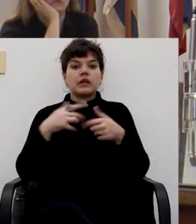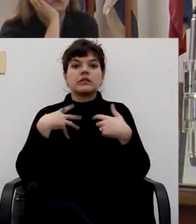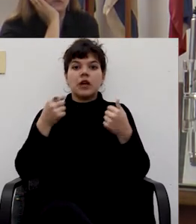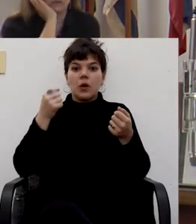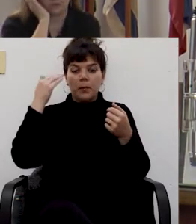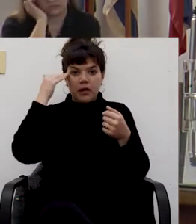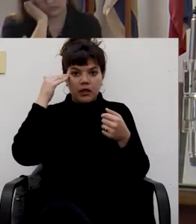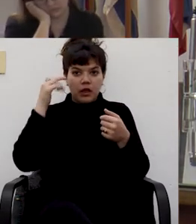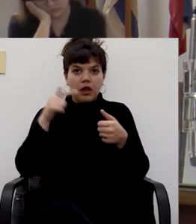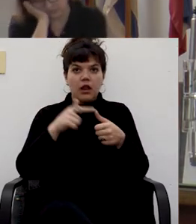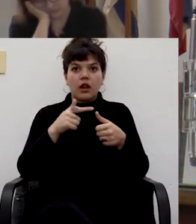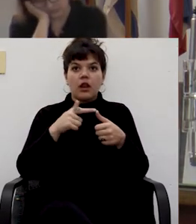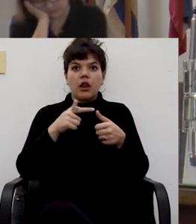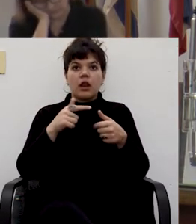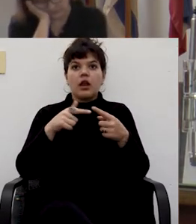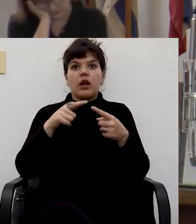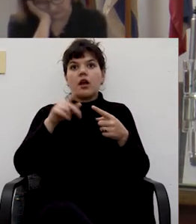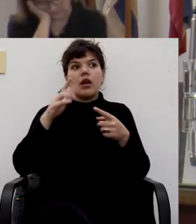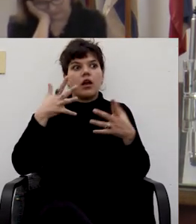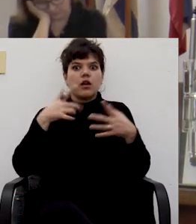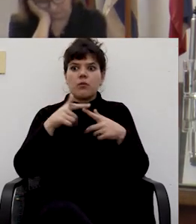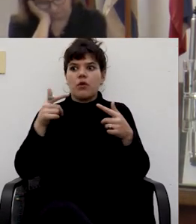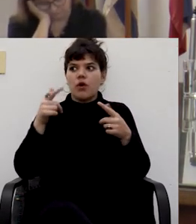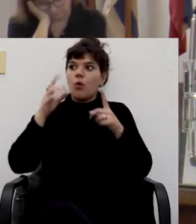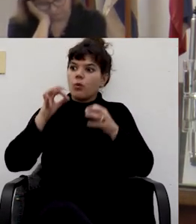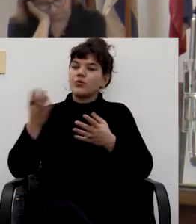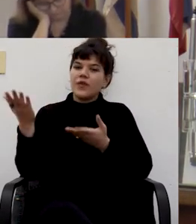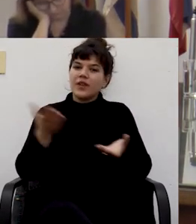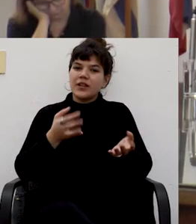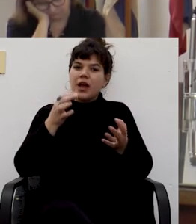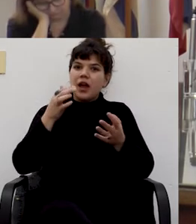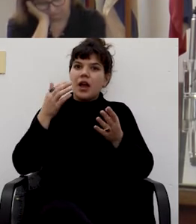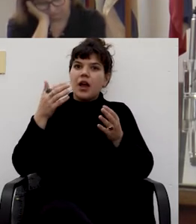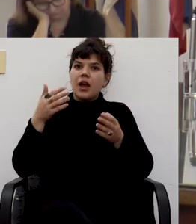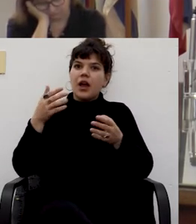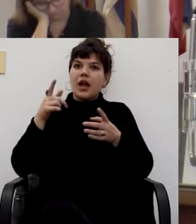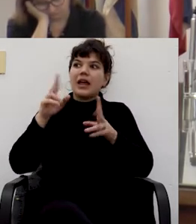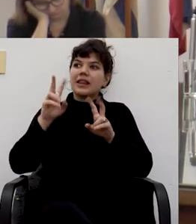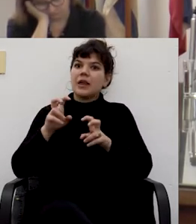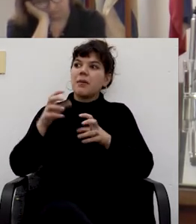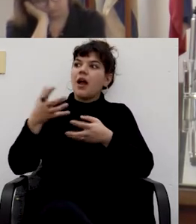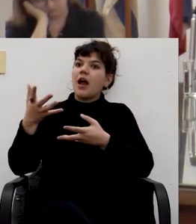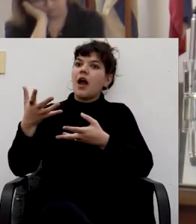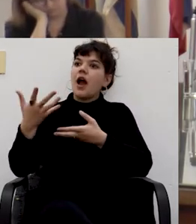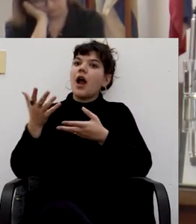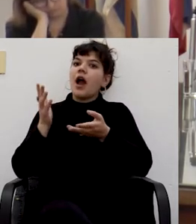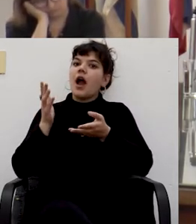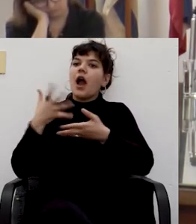un lado, que tenemos una invitada que nos pudo acompañarnos de la Comisión Asesora Salud Mental a la